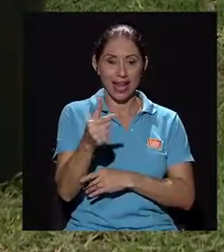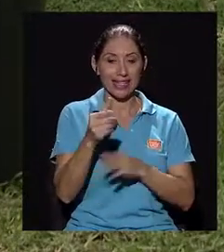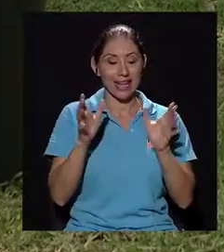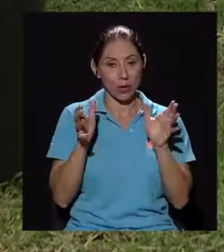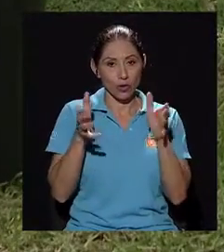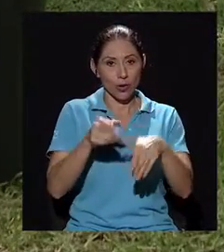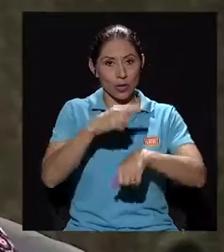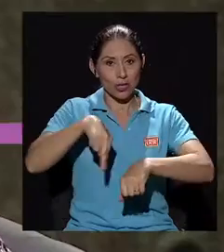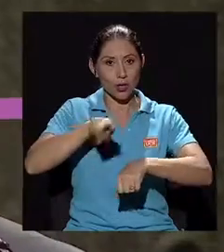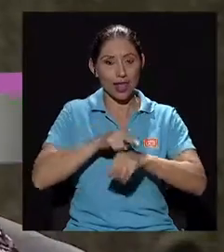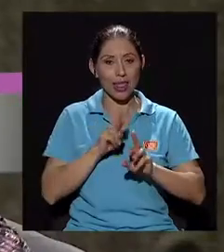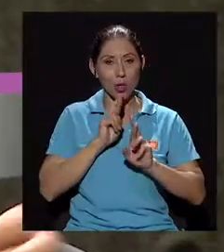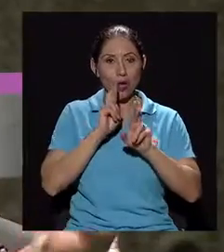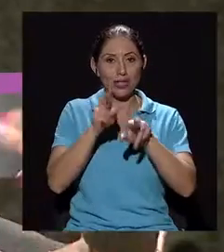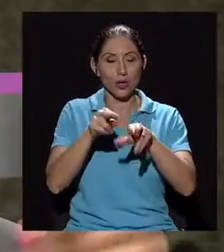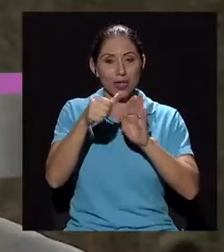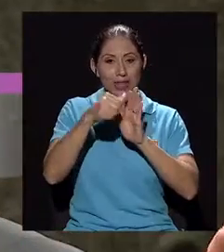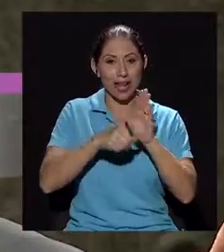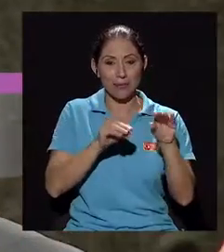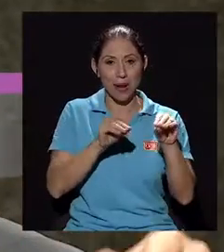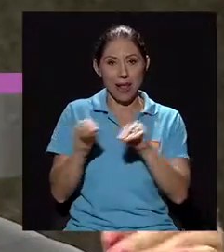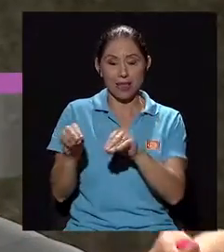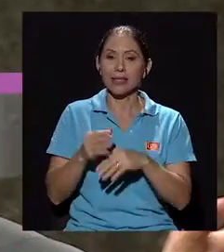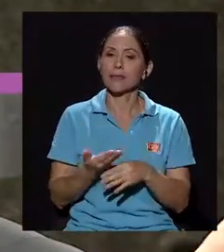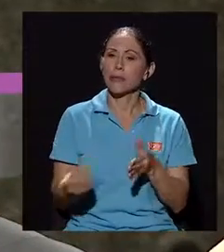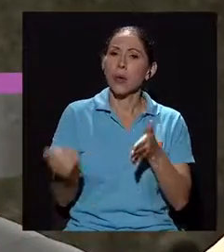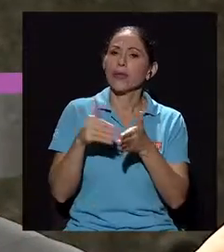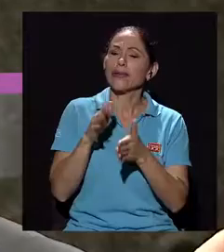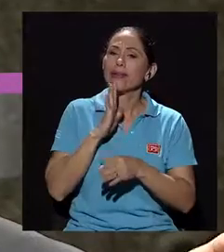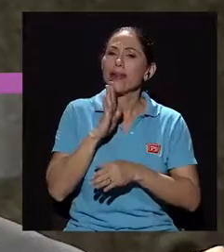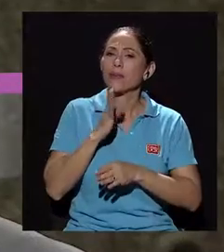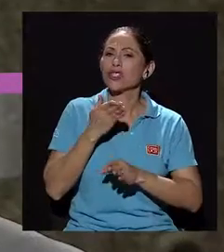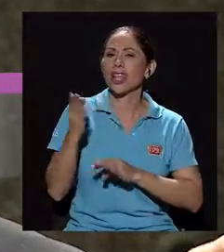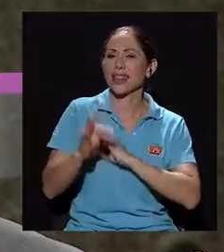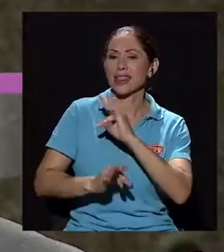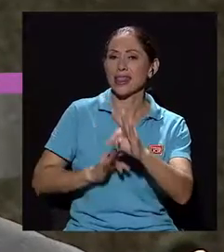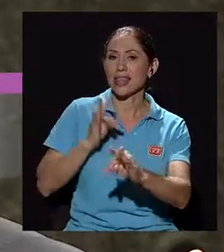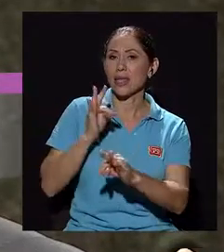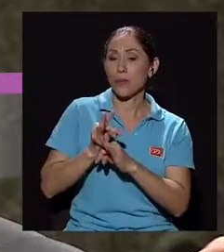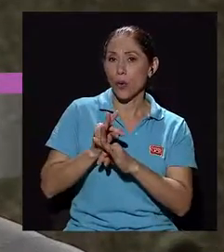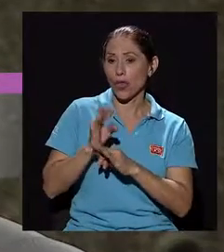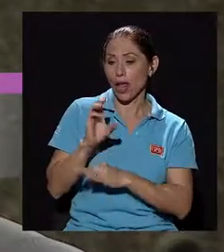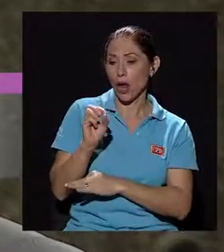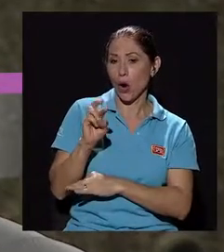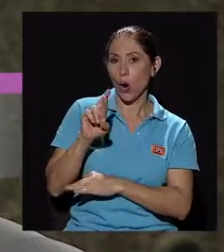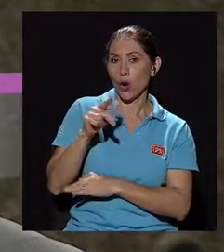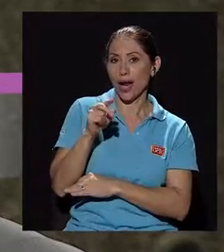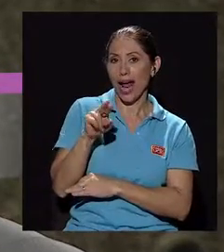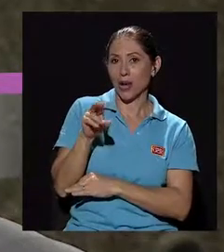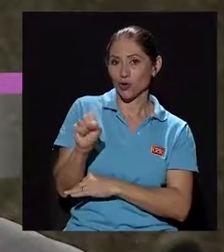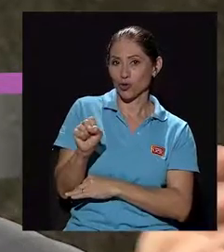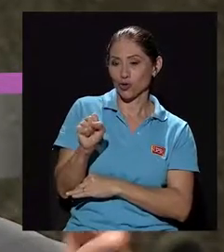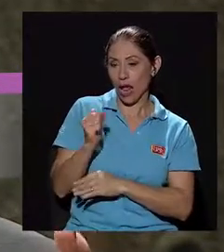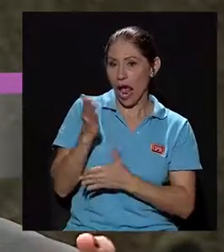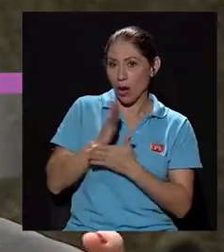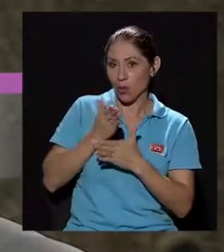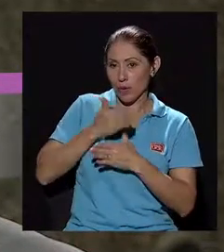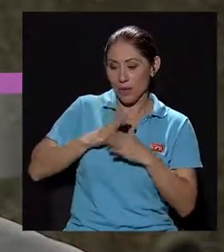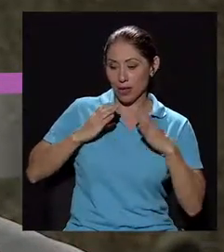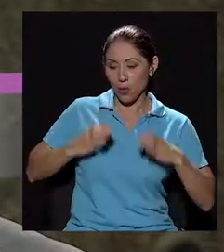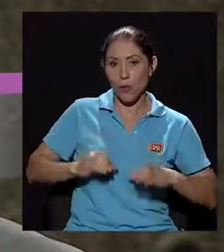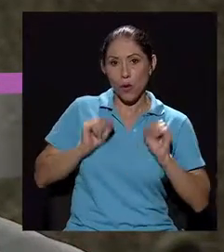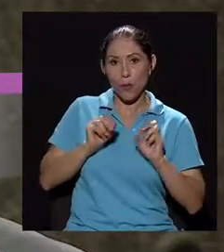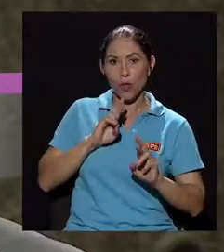y Transplantes. Álvaro, retomemos el tema del tipo de órganos que podemos donar cuando estamos vivos o